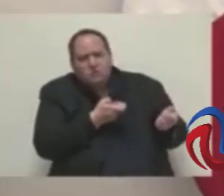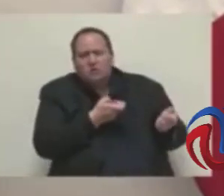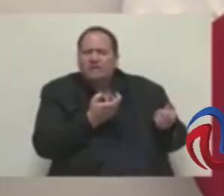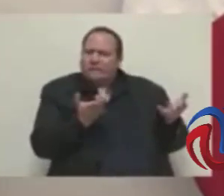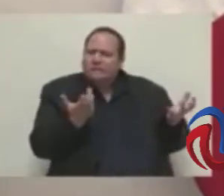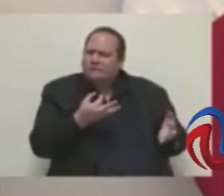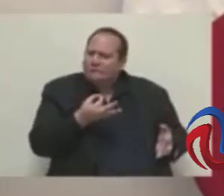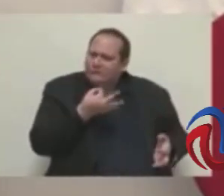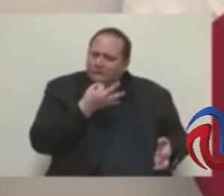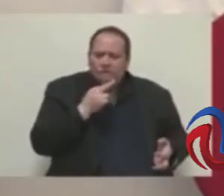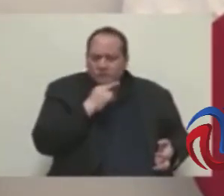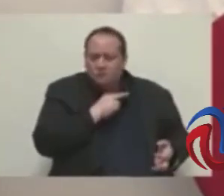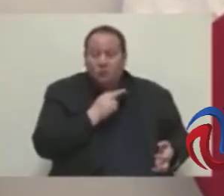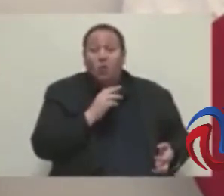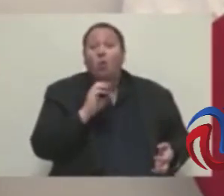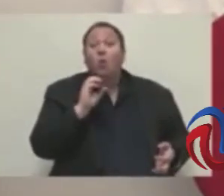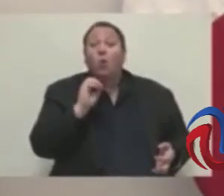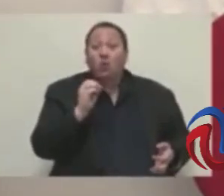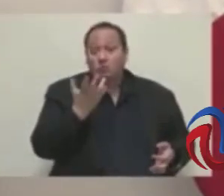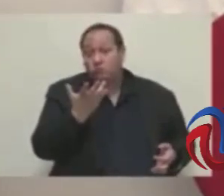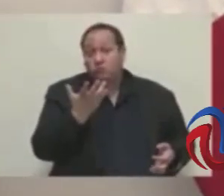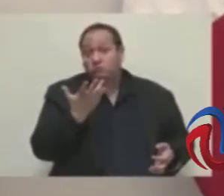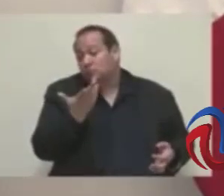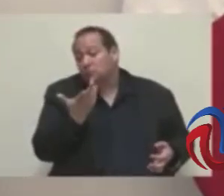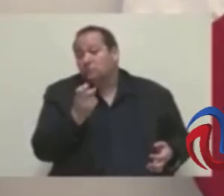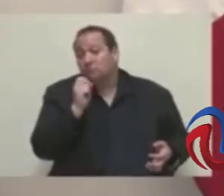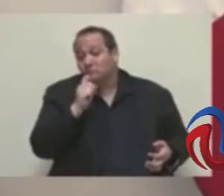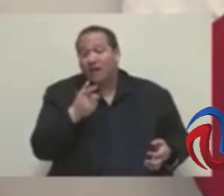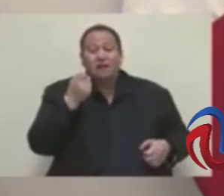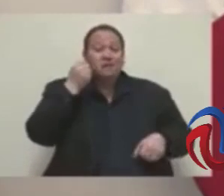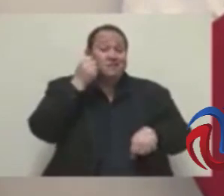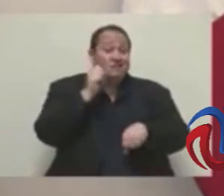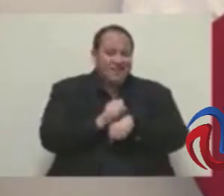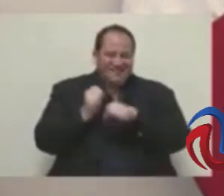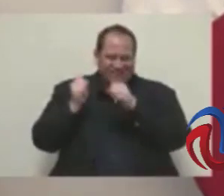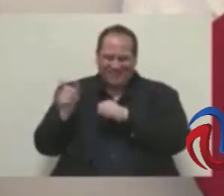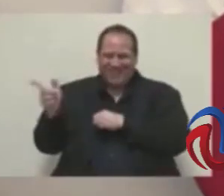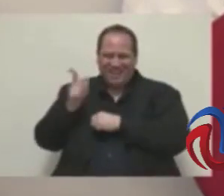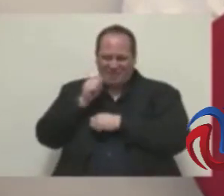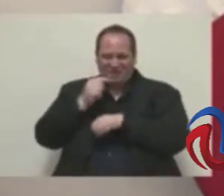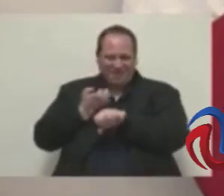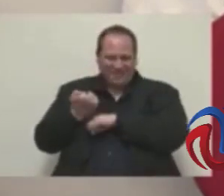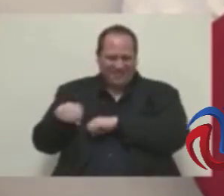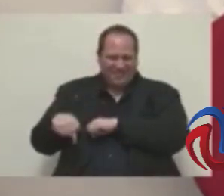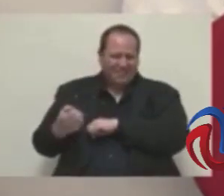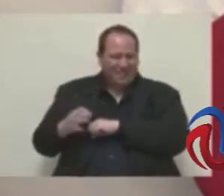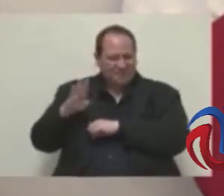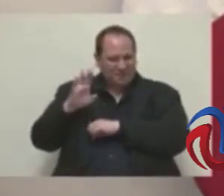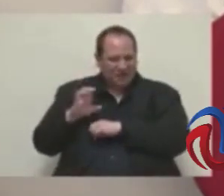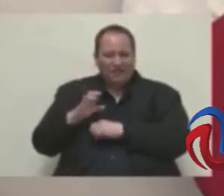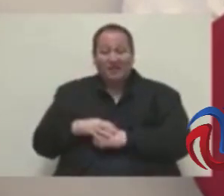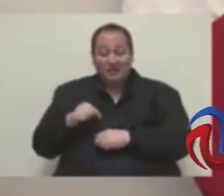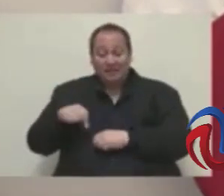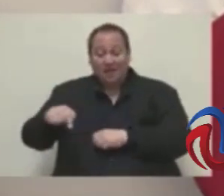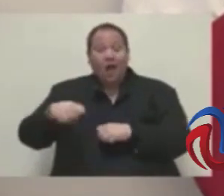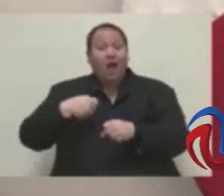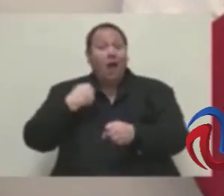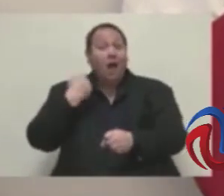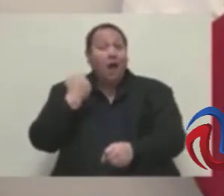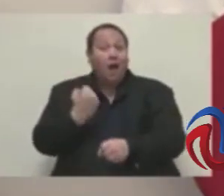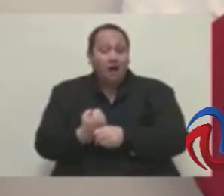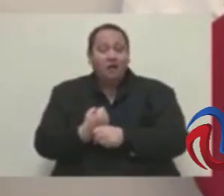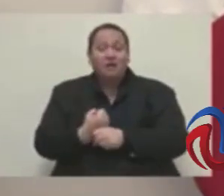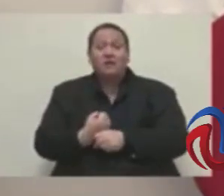correspondientes e incluso por lo que respecta a la secretaría de seguridad del Estado B California en el presente año hemos